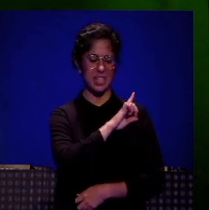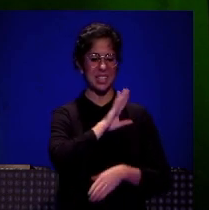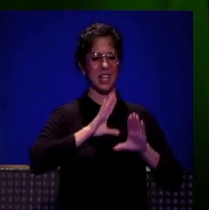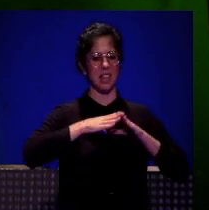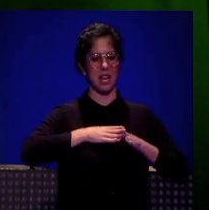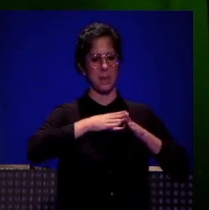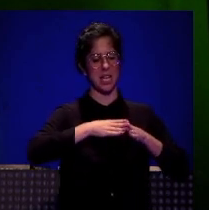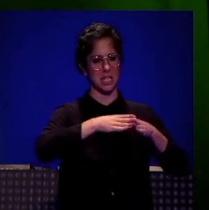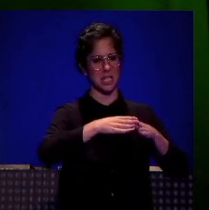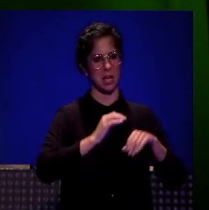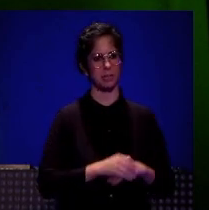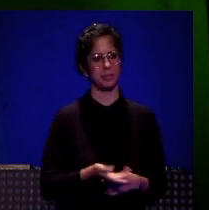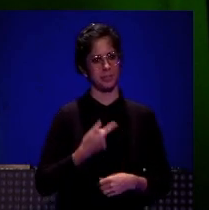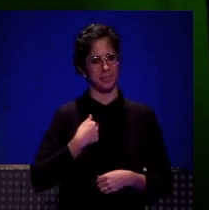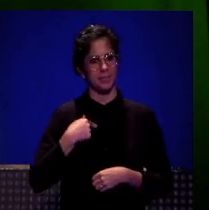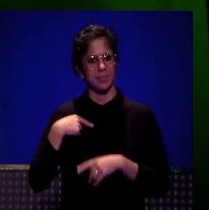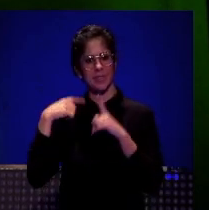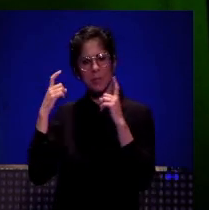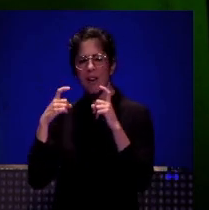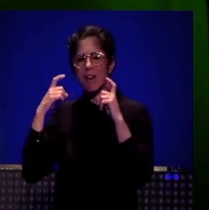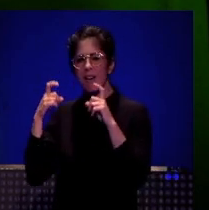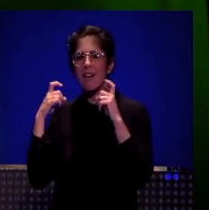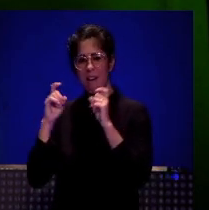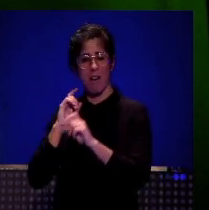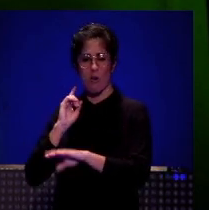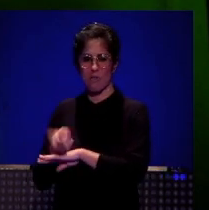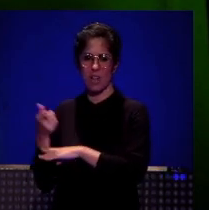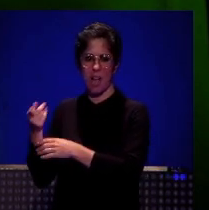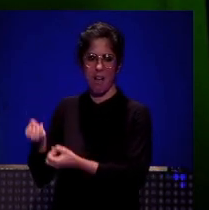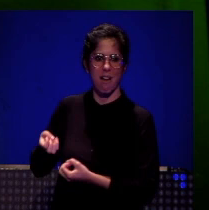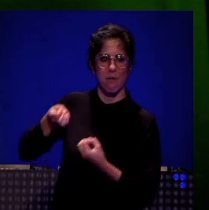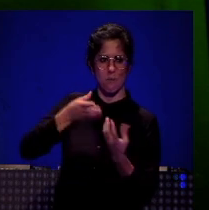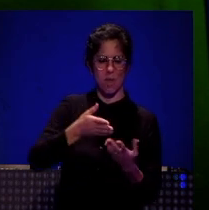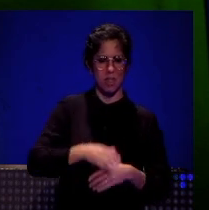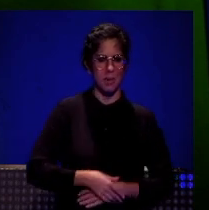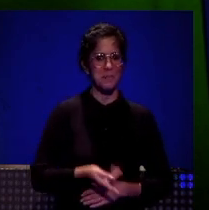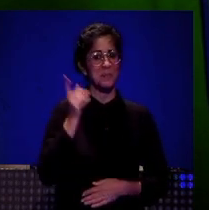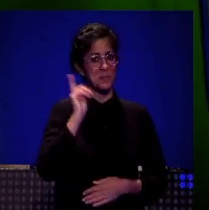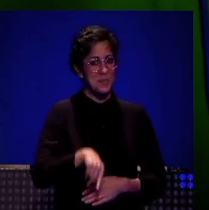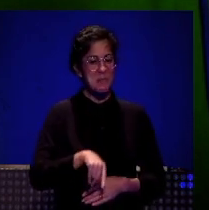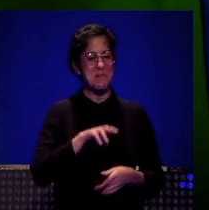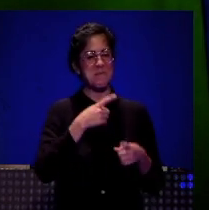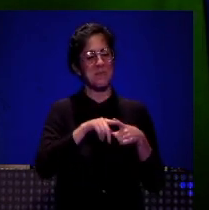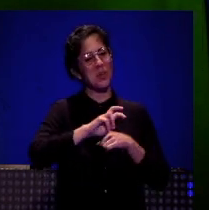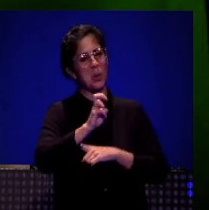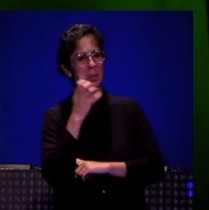forzarlo a la confesión y tiene otro otro hecho particular que bebe bitter kas